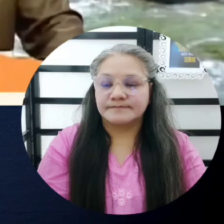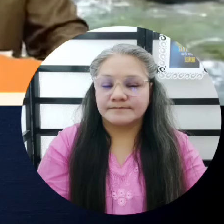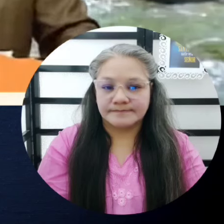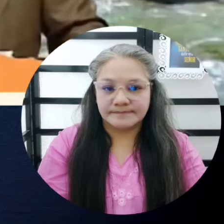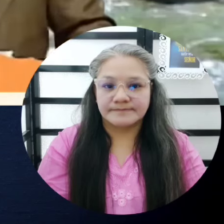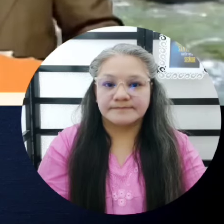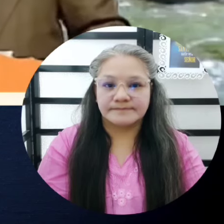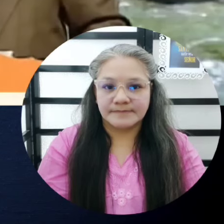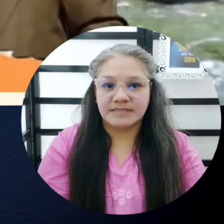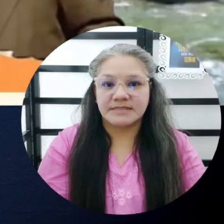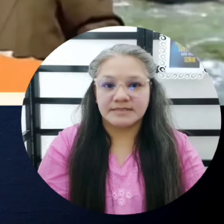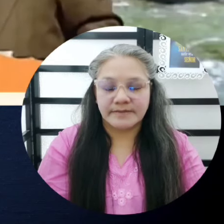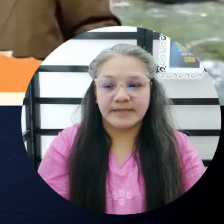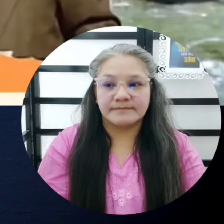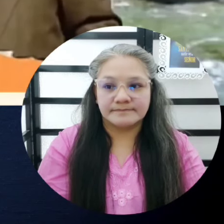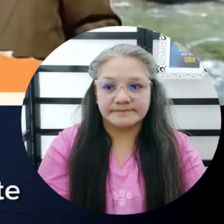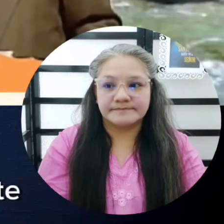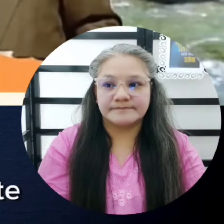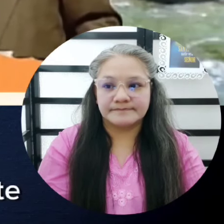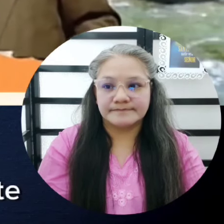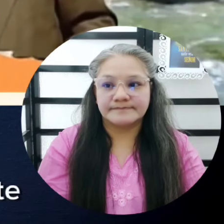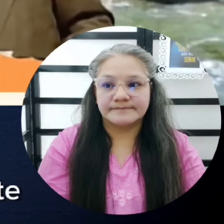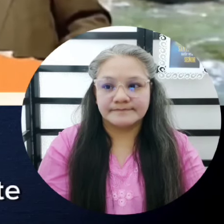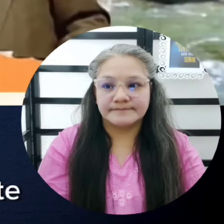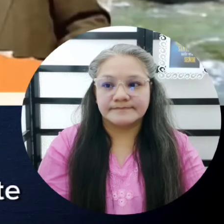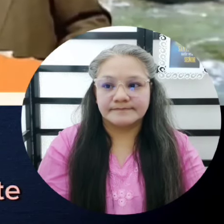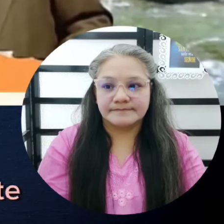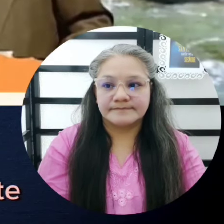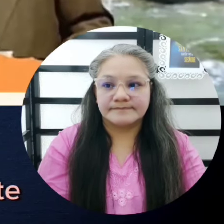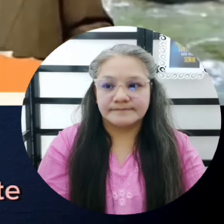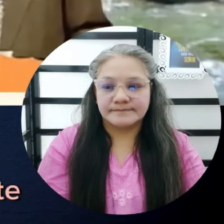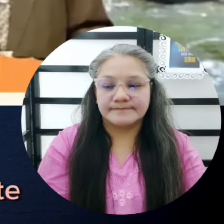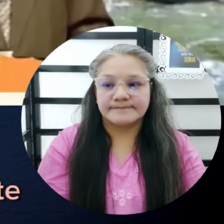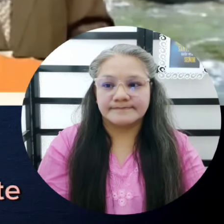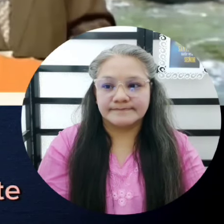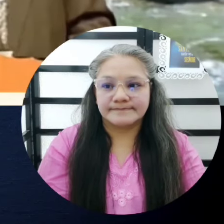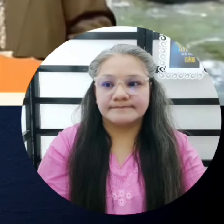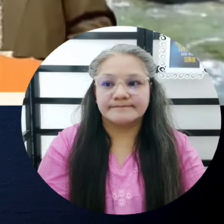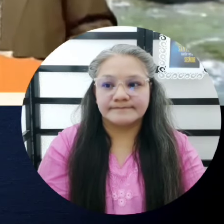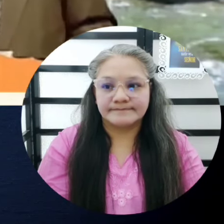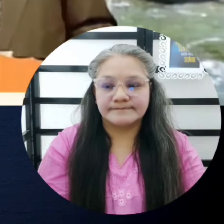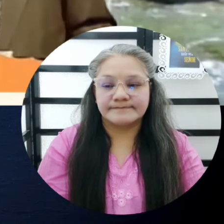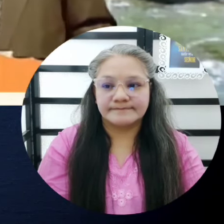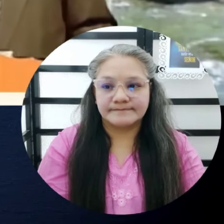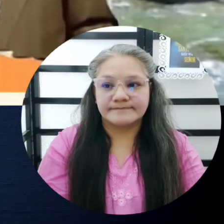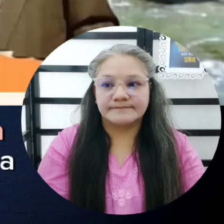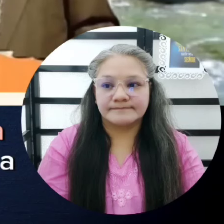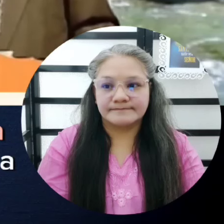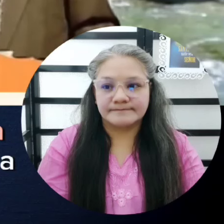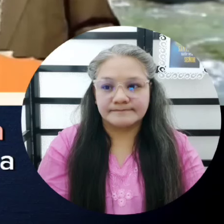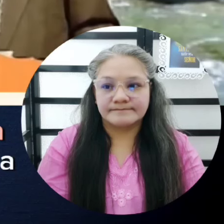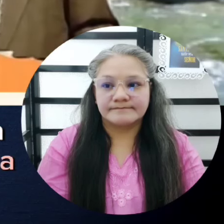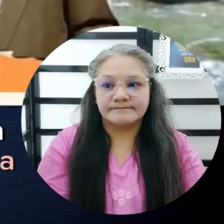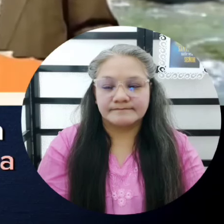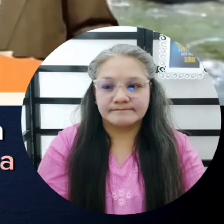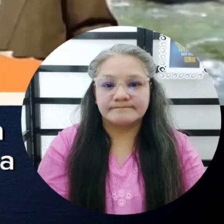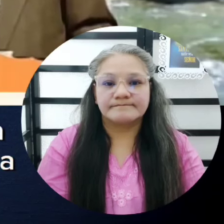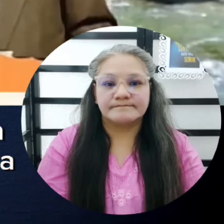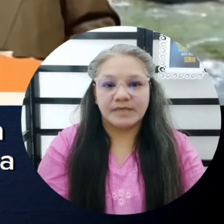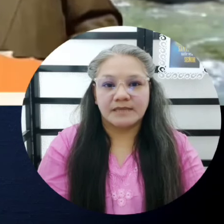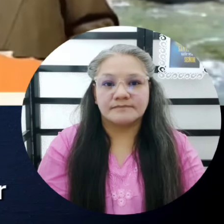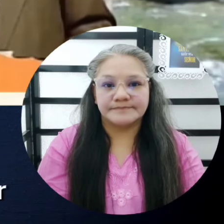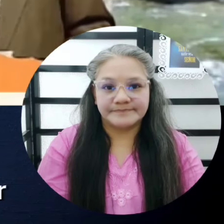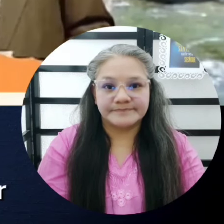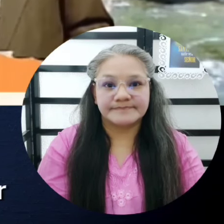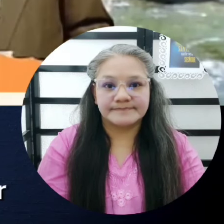padres agrada a Dios. El hijo rebelde, desobediente, cabezón, no agrada a su madre ni a